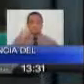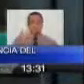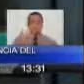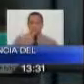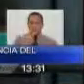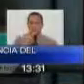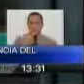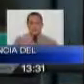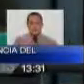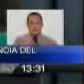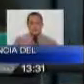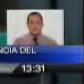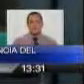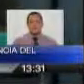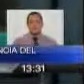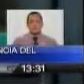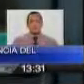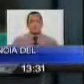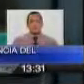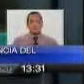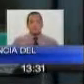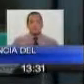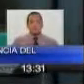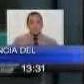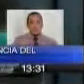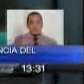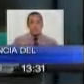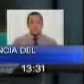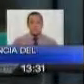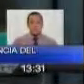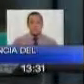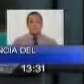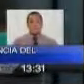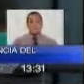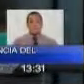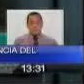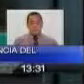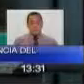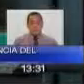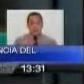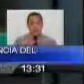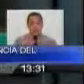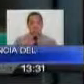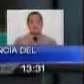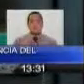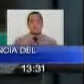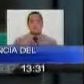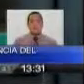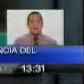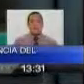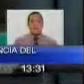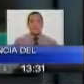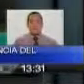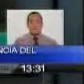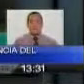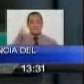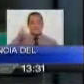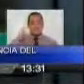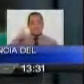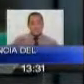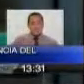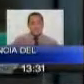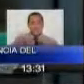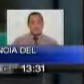del ministro de Justicia y Derechos Humanos. Por eso que considero que no solo es legal, sino es adecuado y